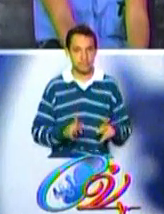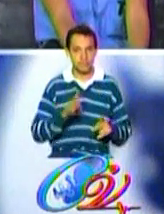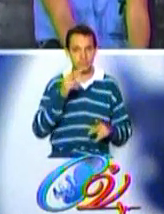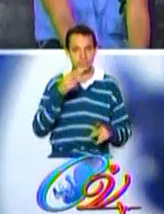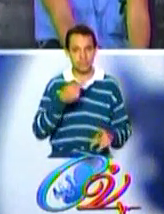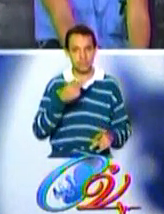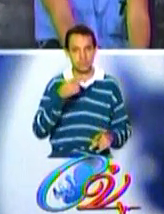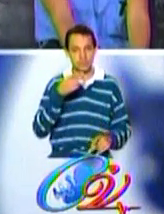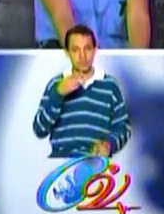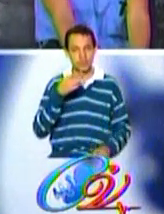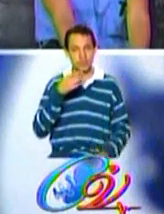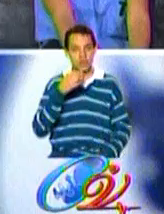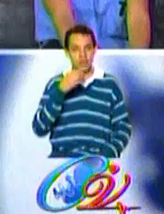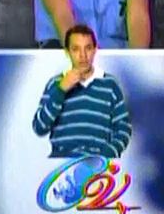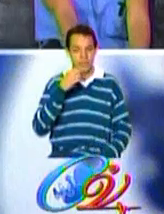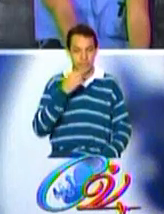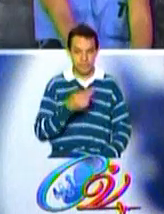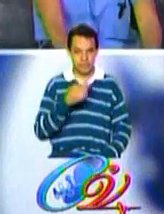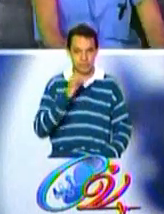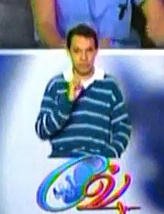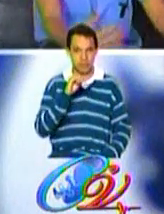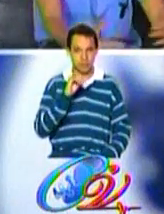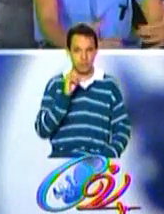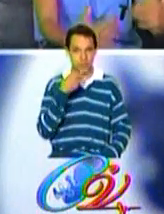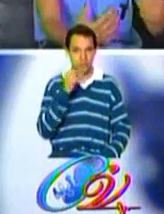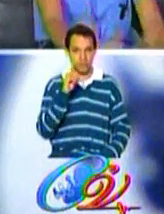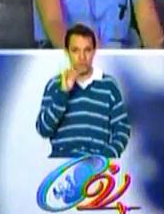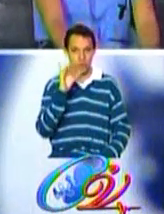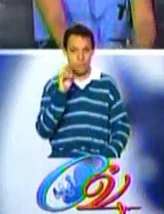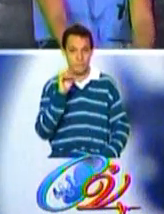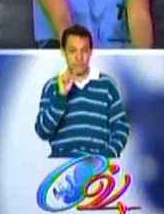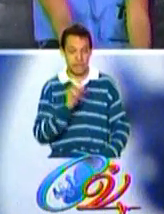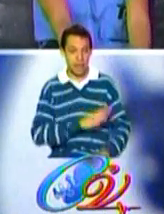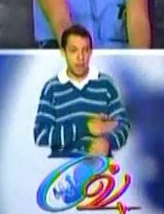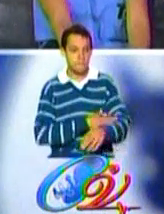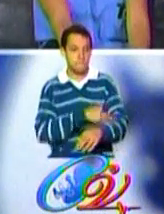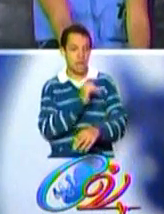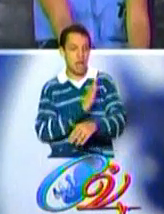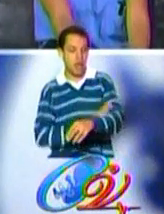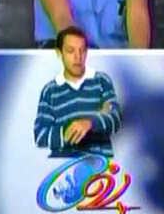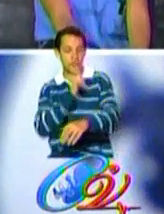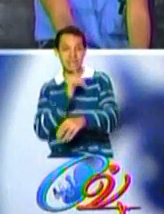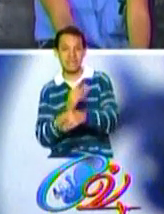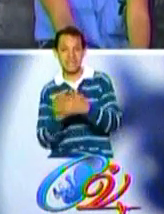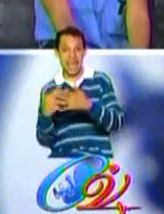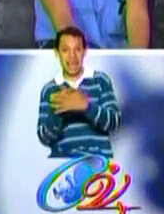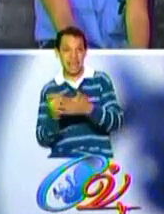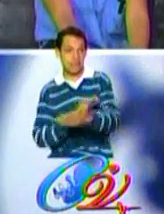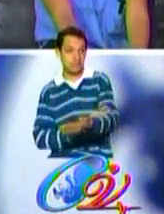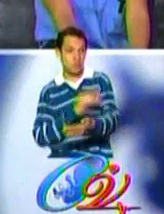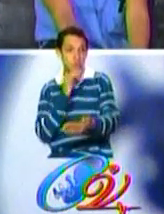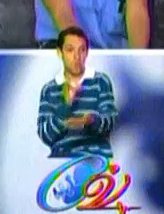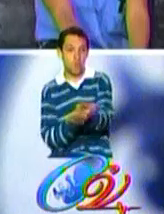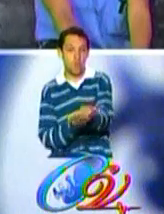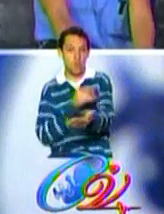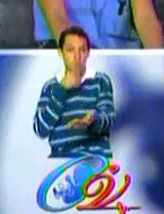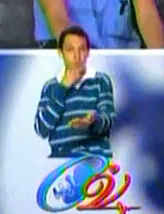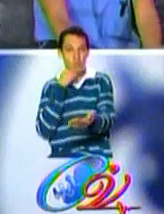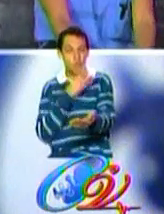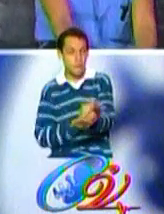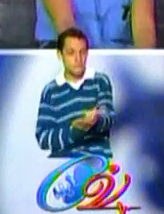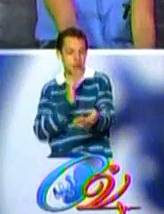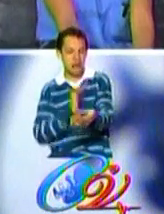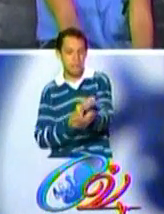que, como decir, todo el sistema de defensa está ahí como produciendo muchísima célula para tratar